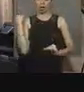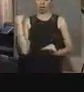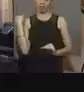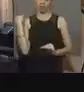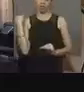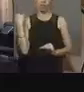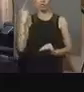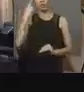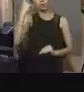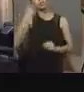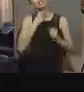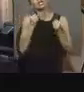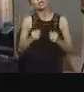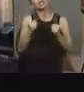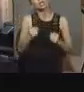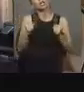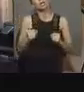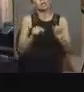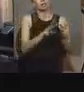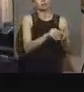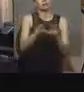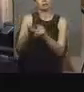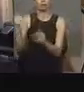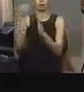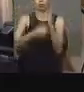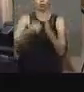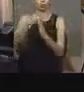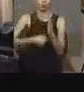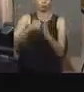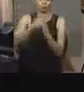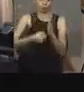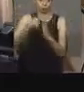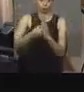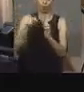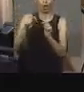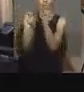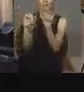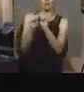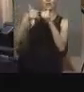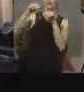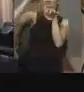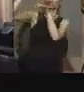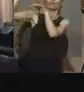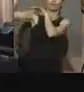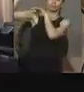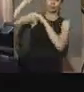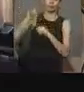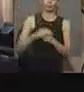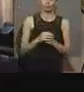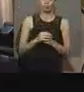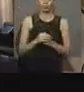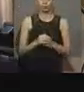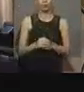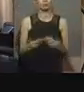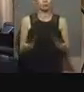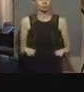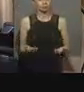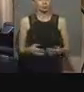largamente soñado y por el cual lucharon con mucha fuerza los dirigentes que hoy día nos acompañan en las tribunas. Y por lo